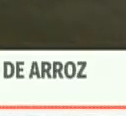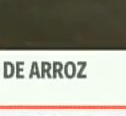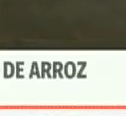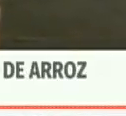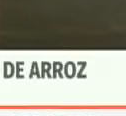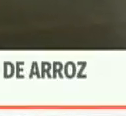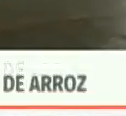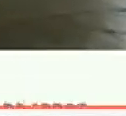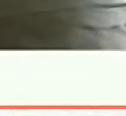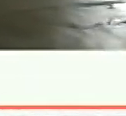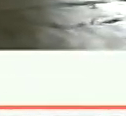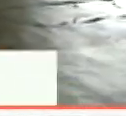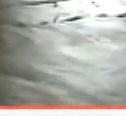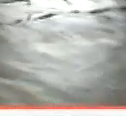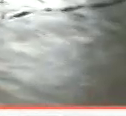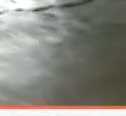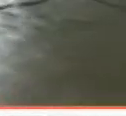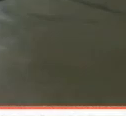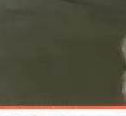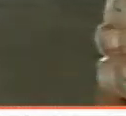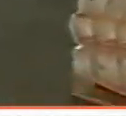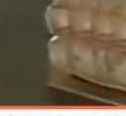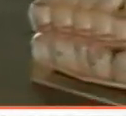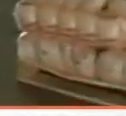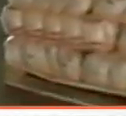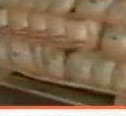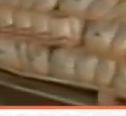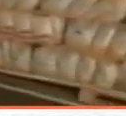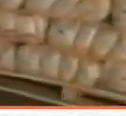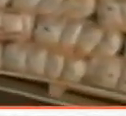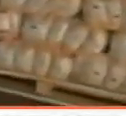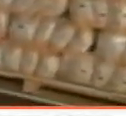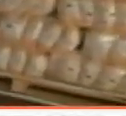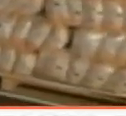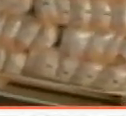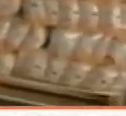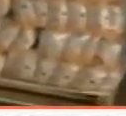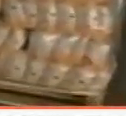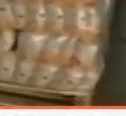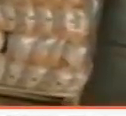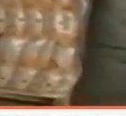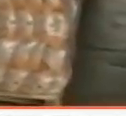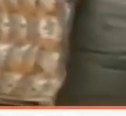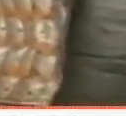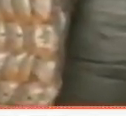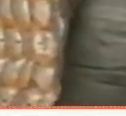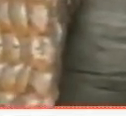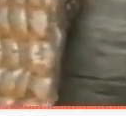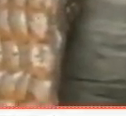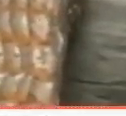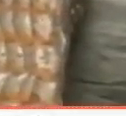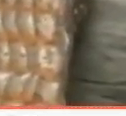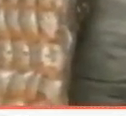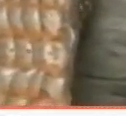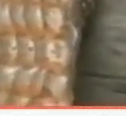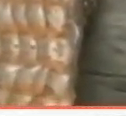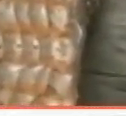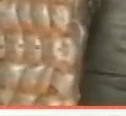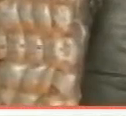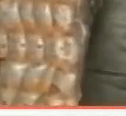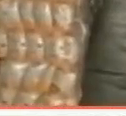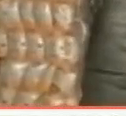por garantizar la operatividad de estas plantas. Bueno, muy bien, esto es la patria, los jóvenes de nuestra patria